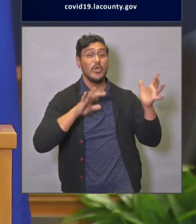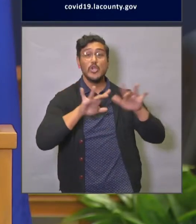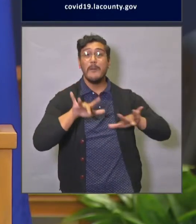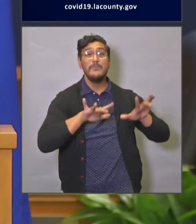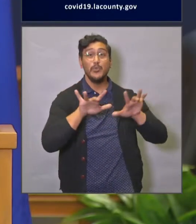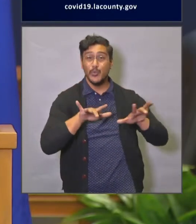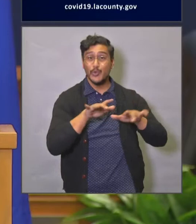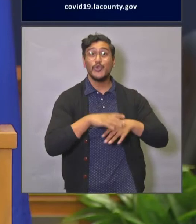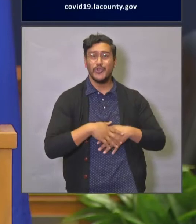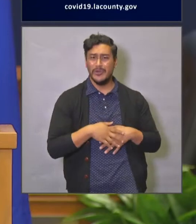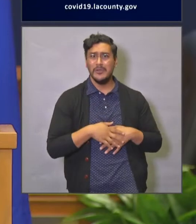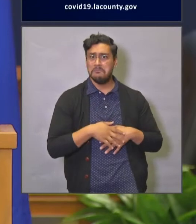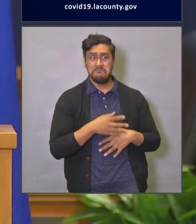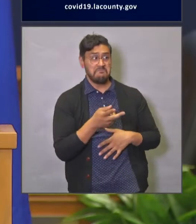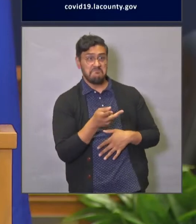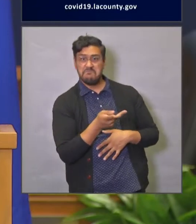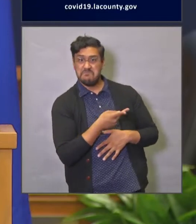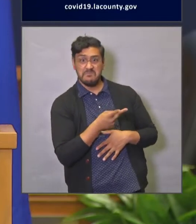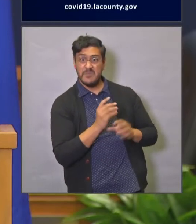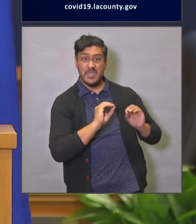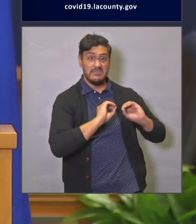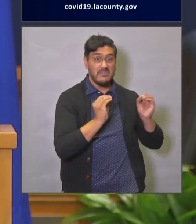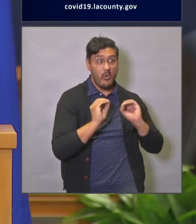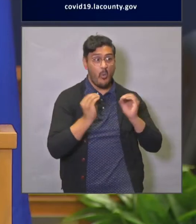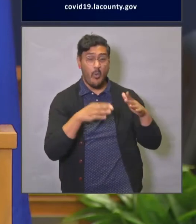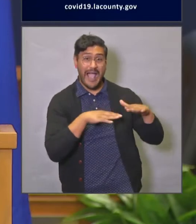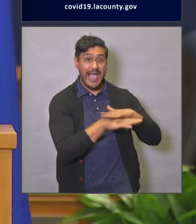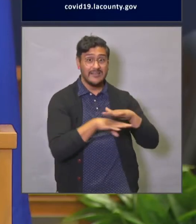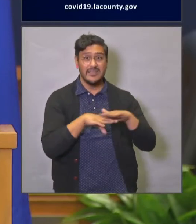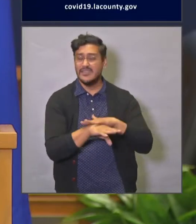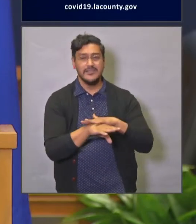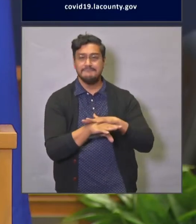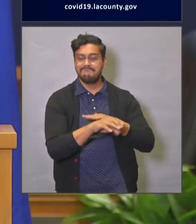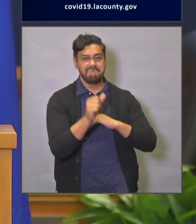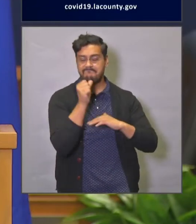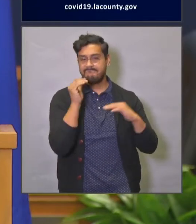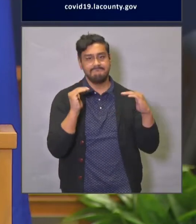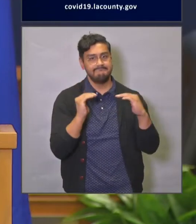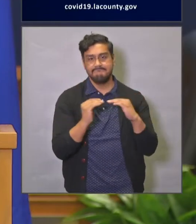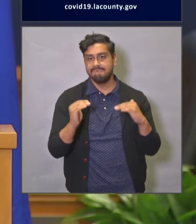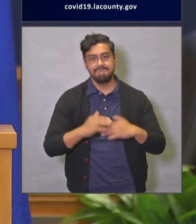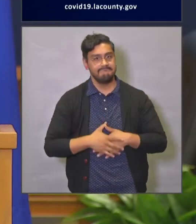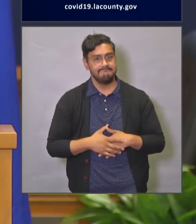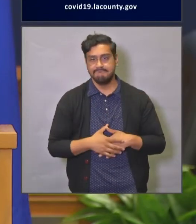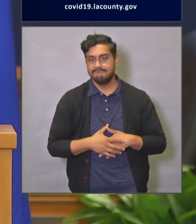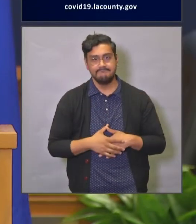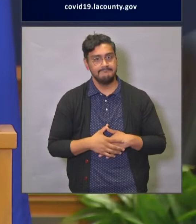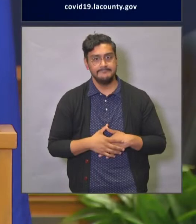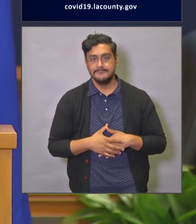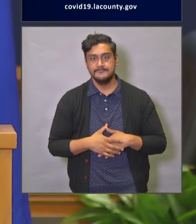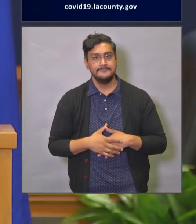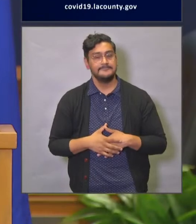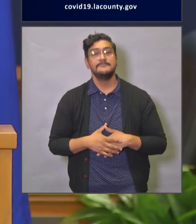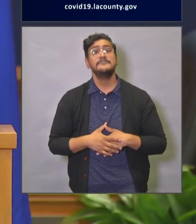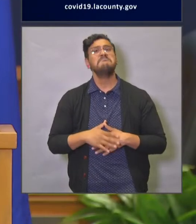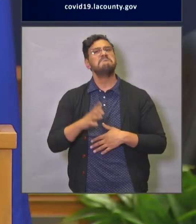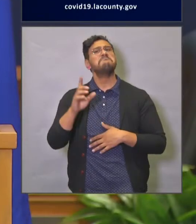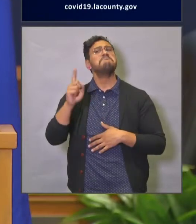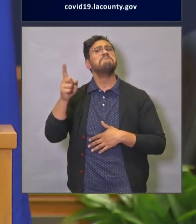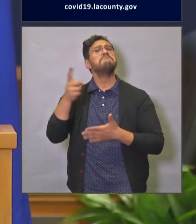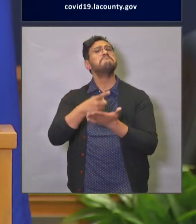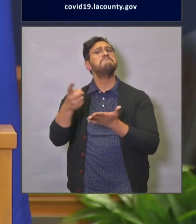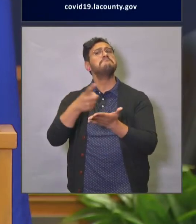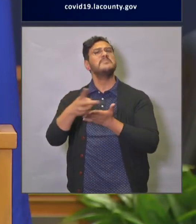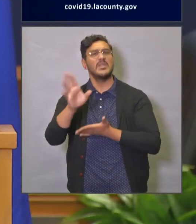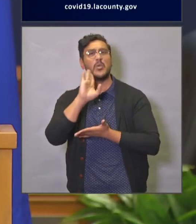de acceso en el internet es una injusticia. Vamos a hablar más sobre este programa en las siguientes